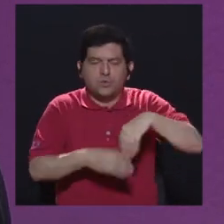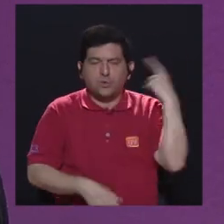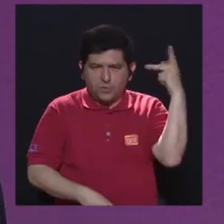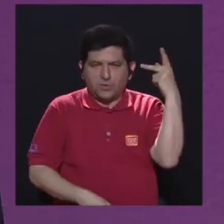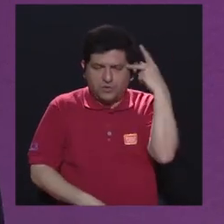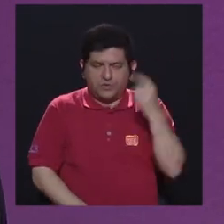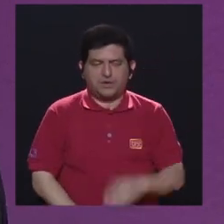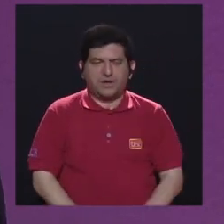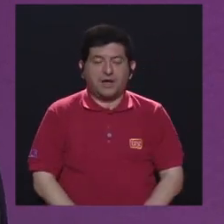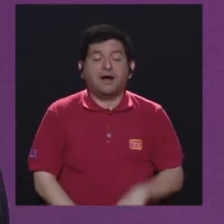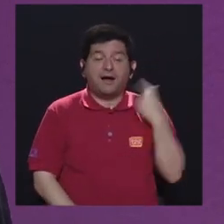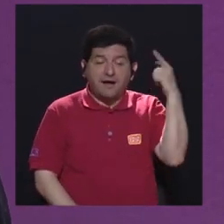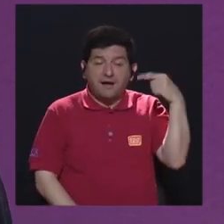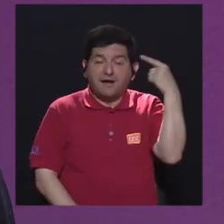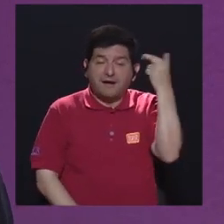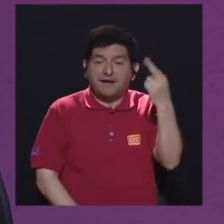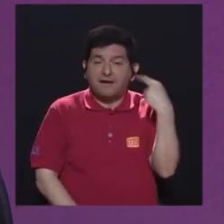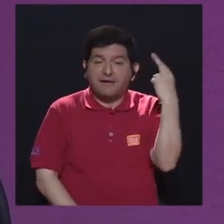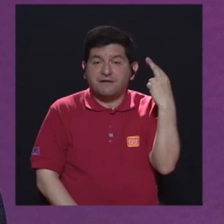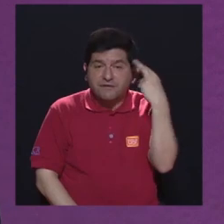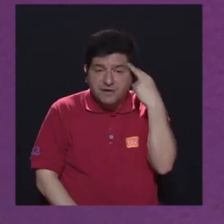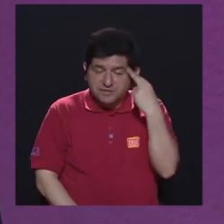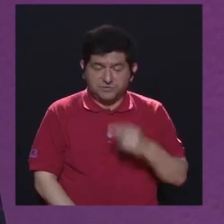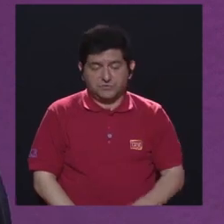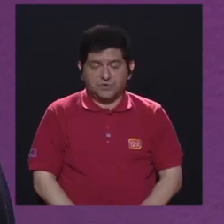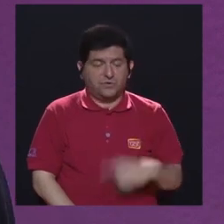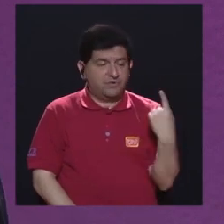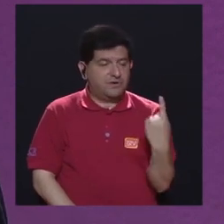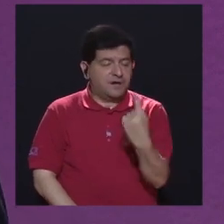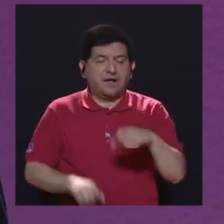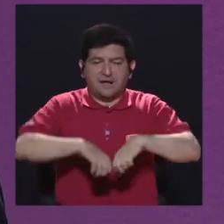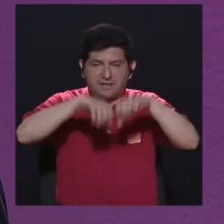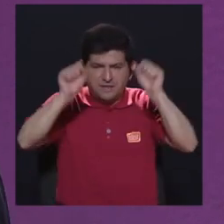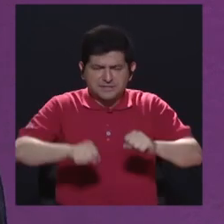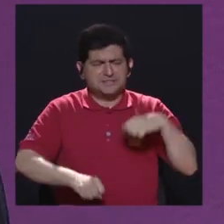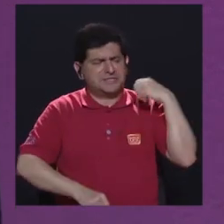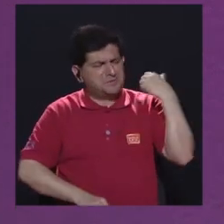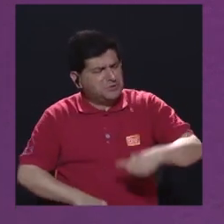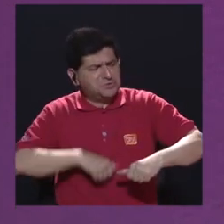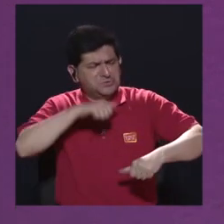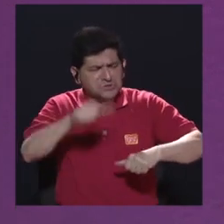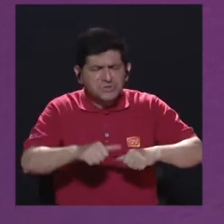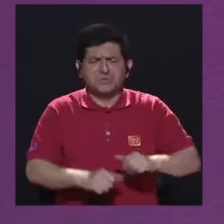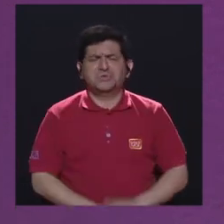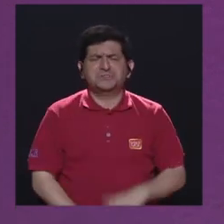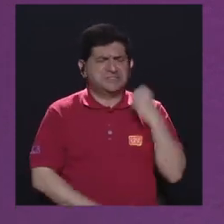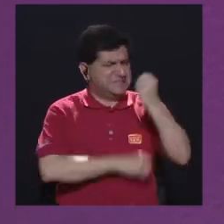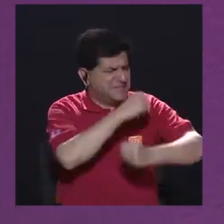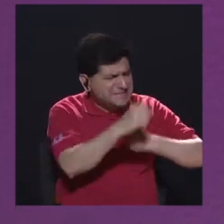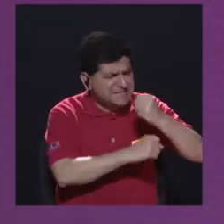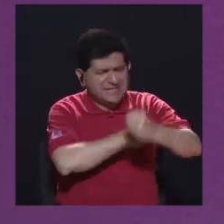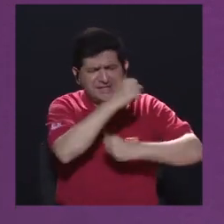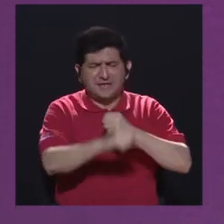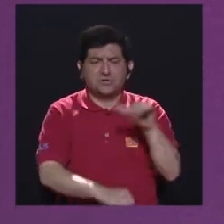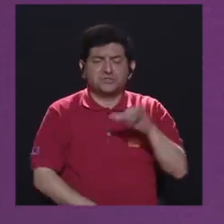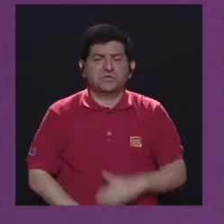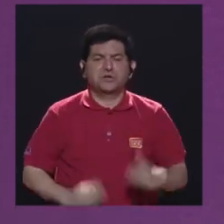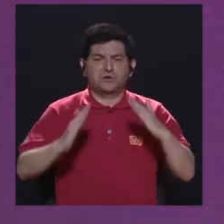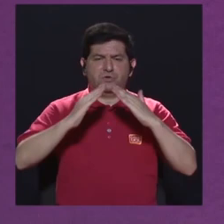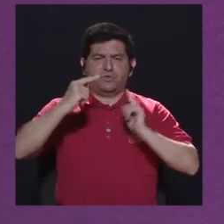los regímenes y los gobiernos y los estados y los sistemas se han esforzado siglos, la Iglesia Católica se han esforzado siglos